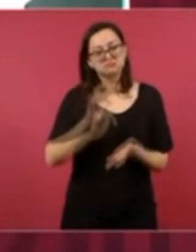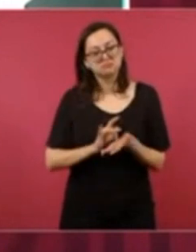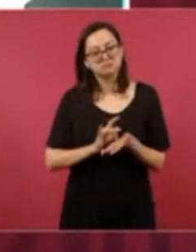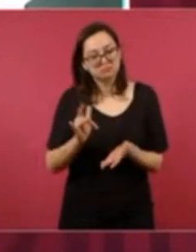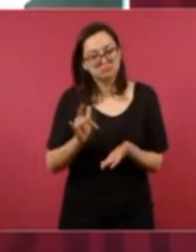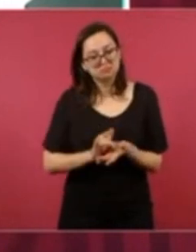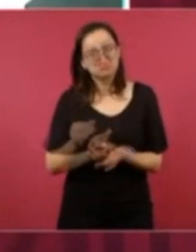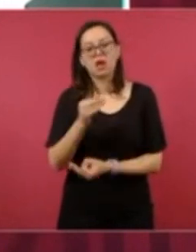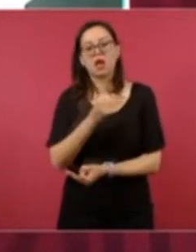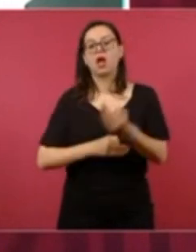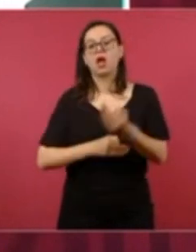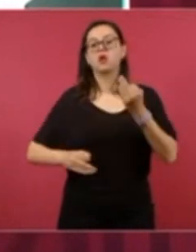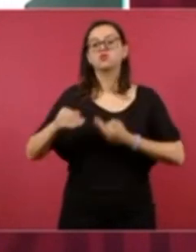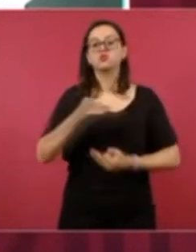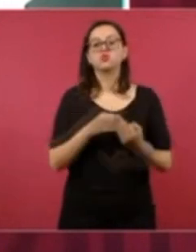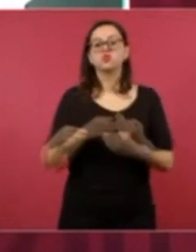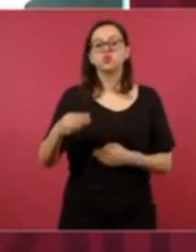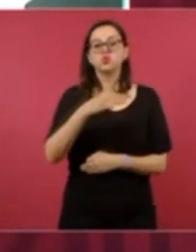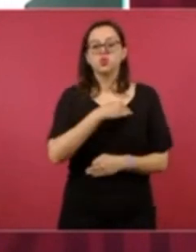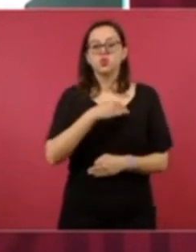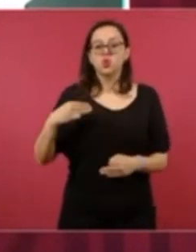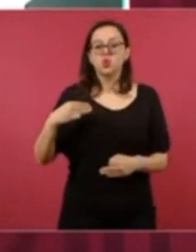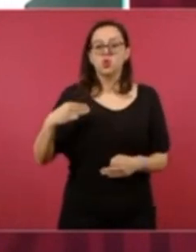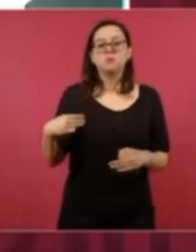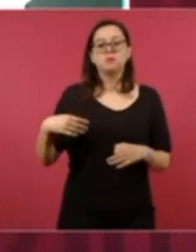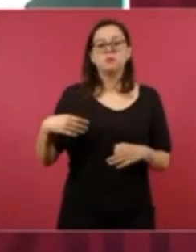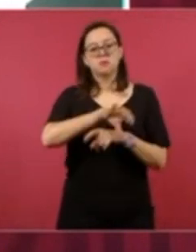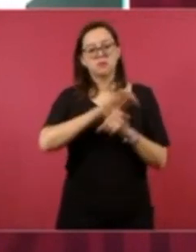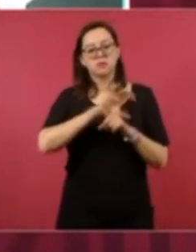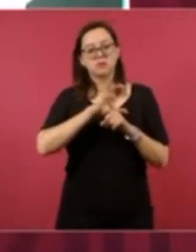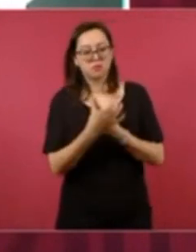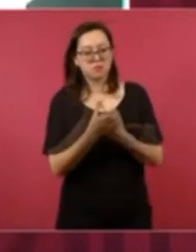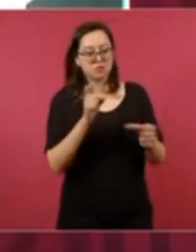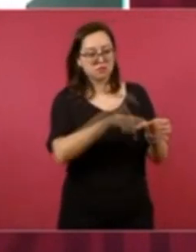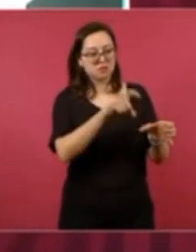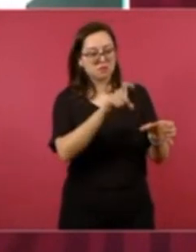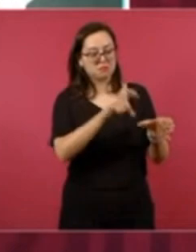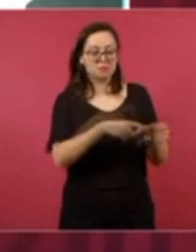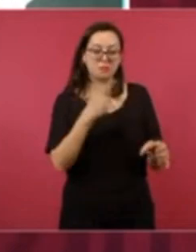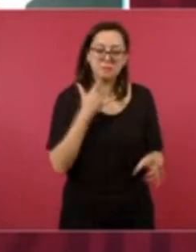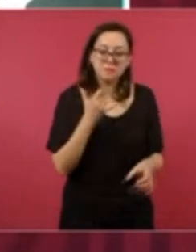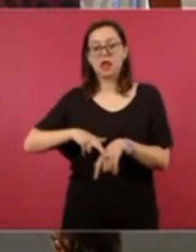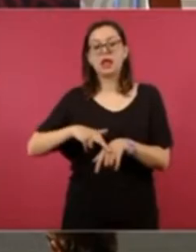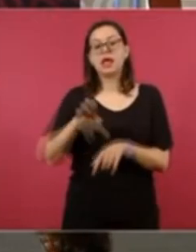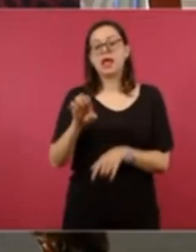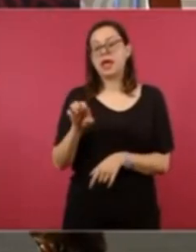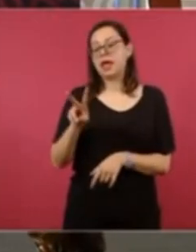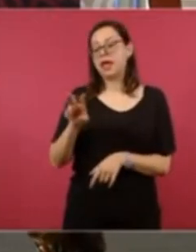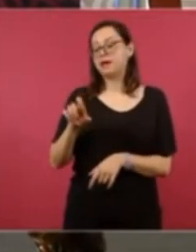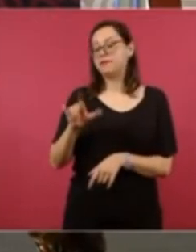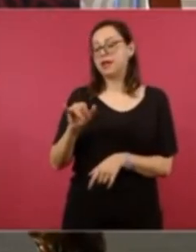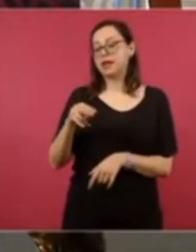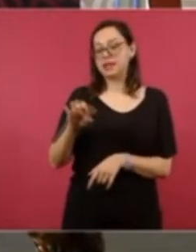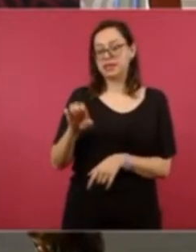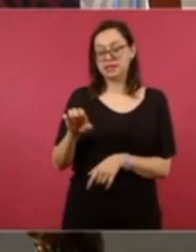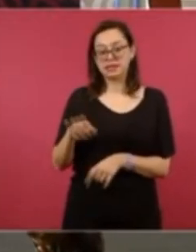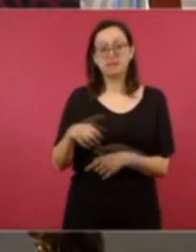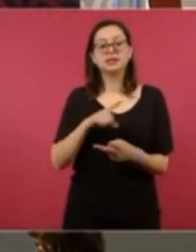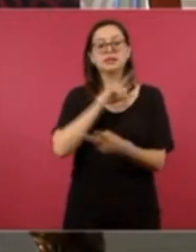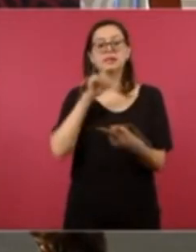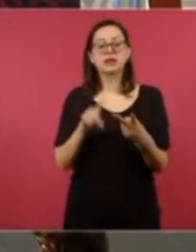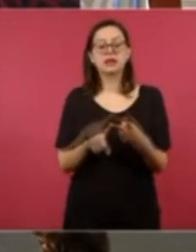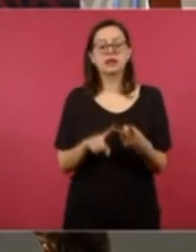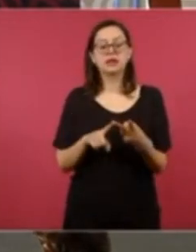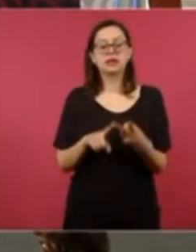secretario de Salud Federal, Jorge Alcocer, de servidores y servidoras públicas del Estado y del Gobierno de México, la mandataria estatal señaló que con